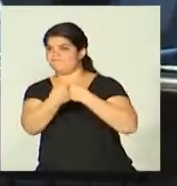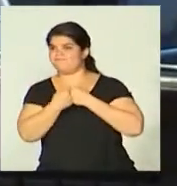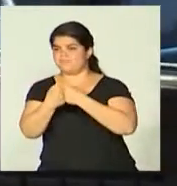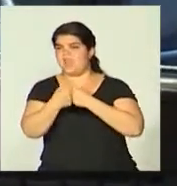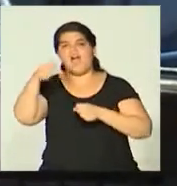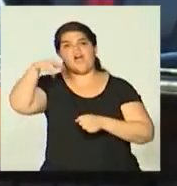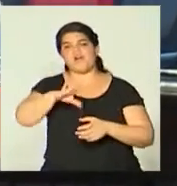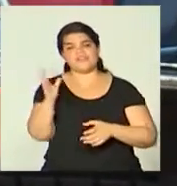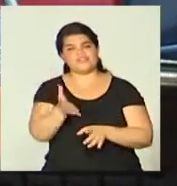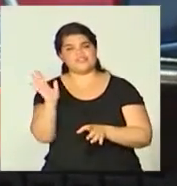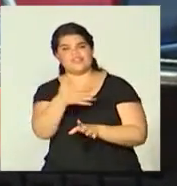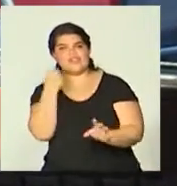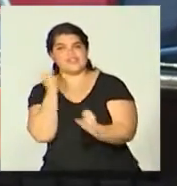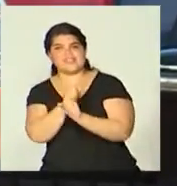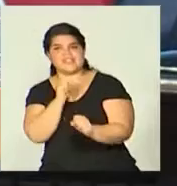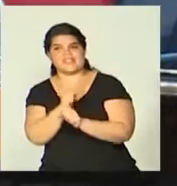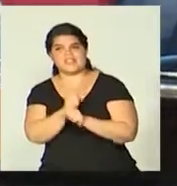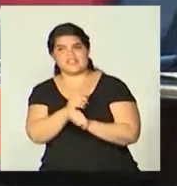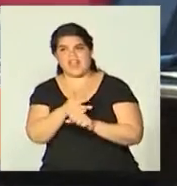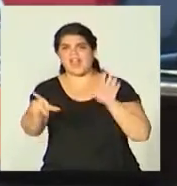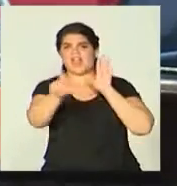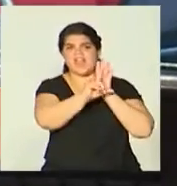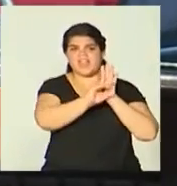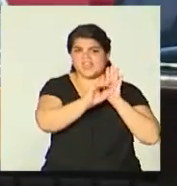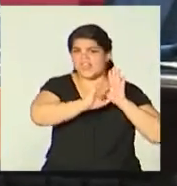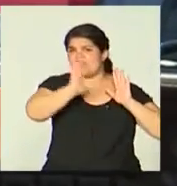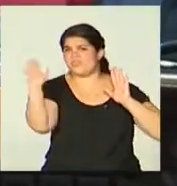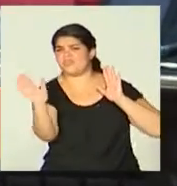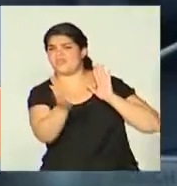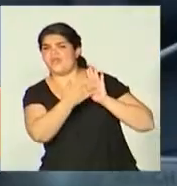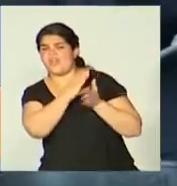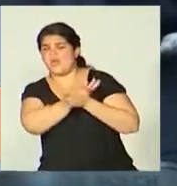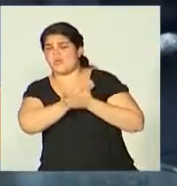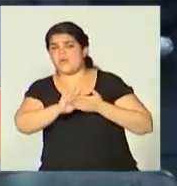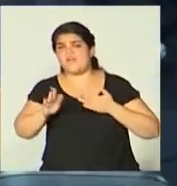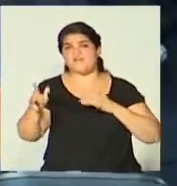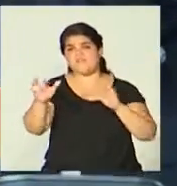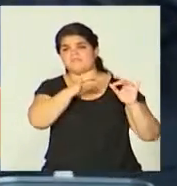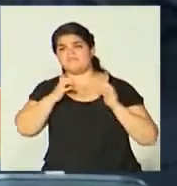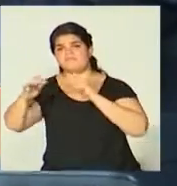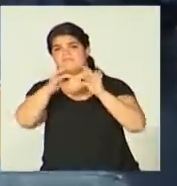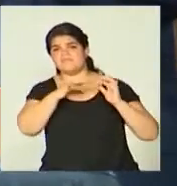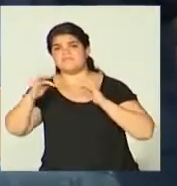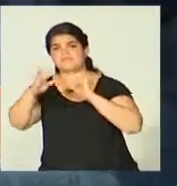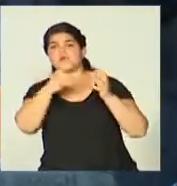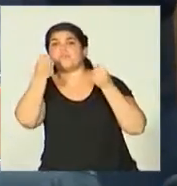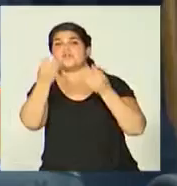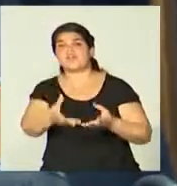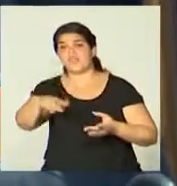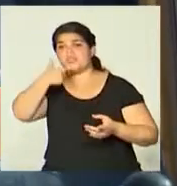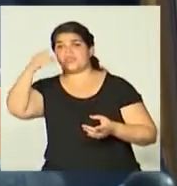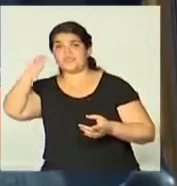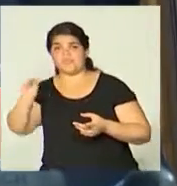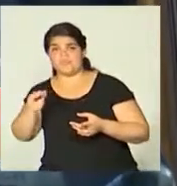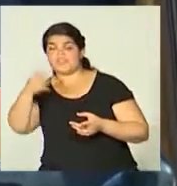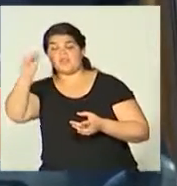trabajo colectivo donde todas las leyes se van a discutir mucho, y va a haber que construir consenso porque en diputados nadie tiene mayoría, y eso